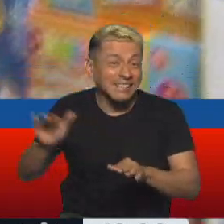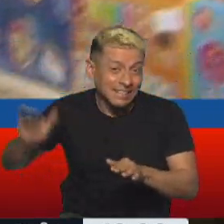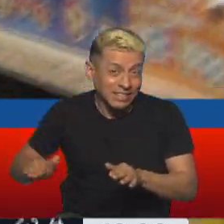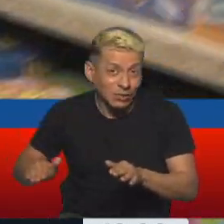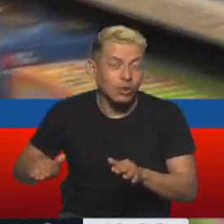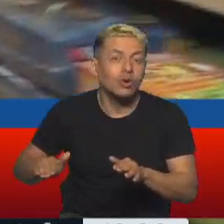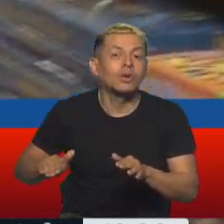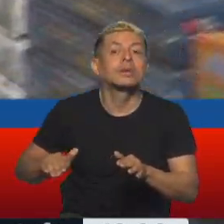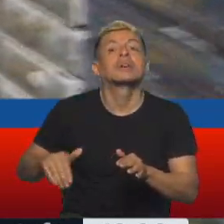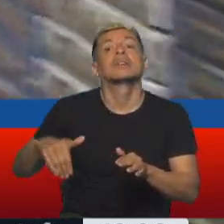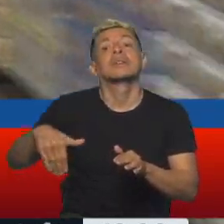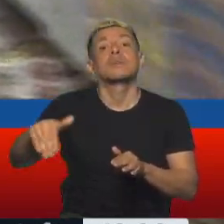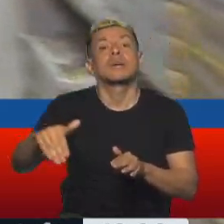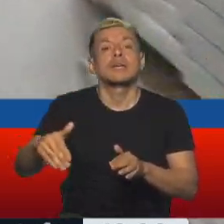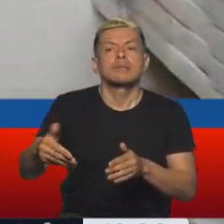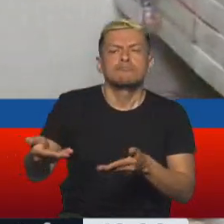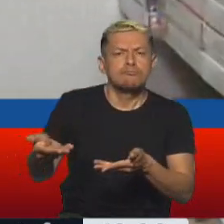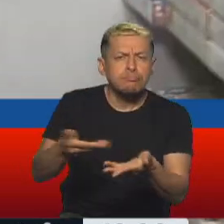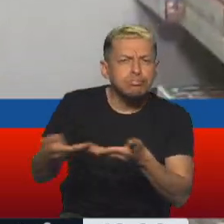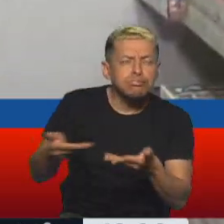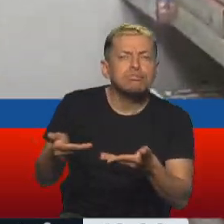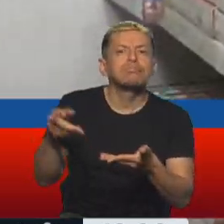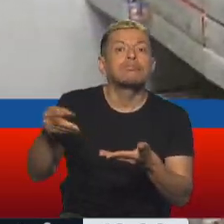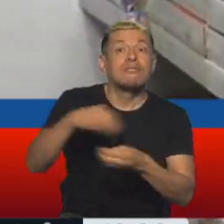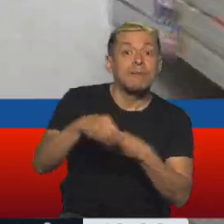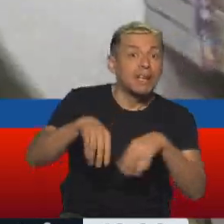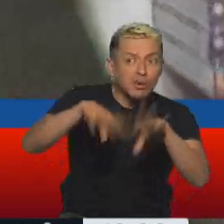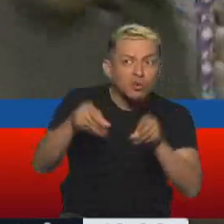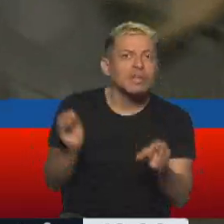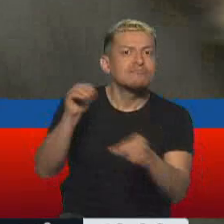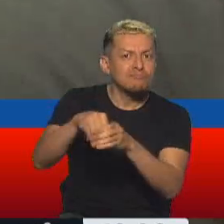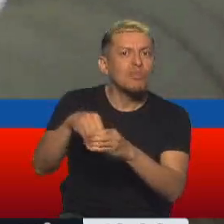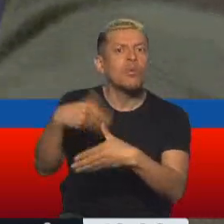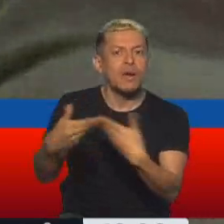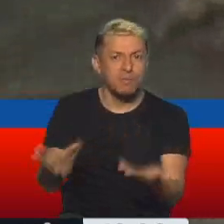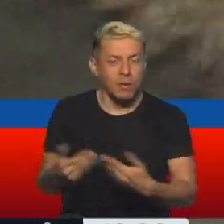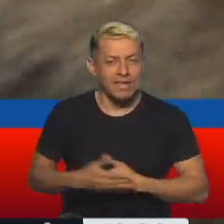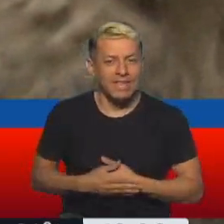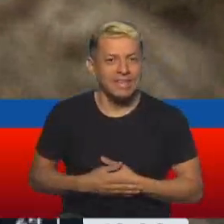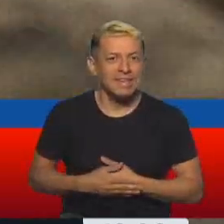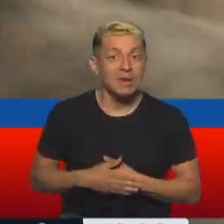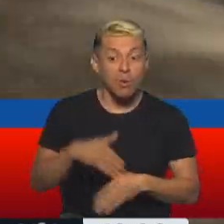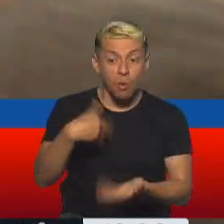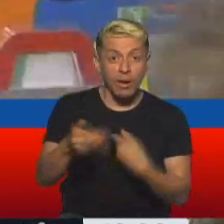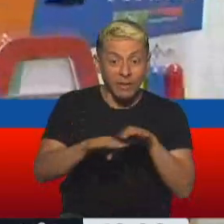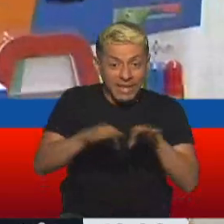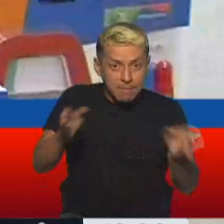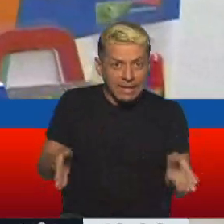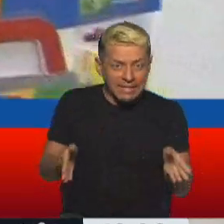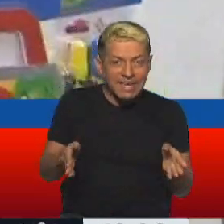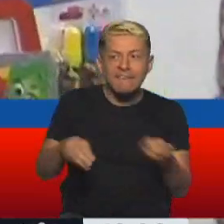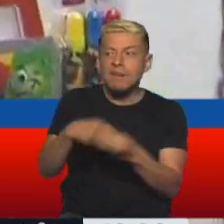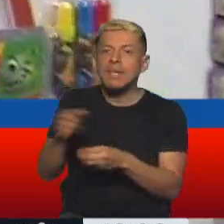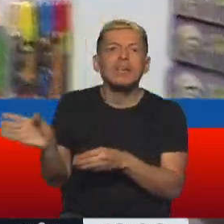después un poco de juegos de interacción que pueden jugar la familia entera. La idea con el juego de mesa es que integre a la familia en